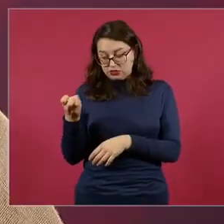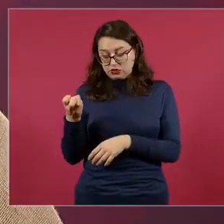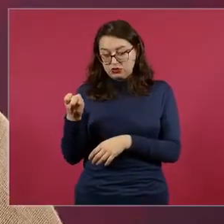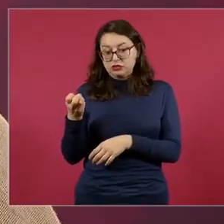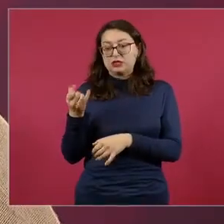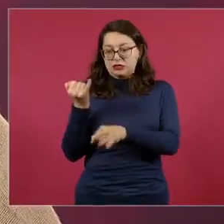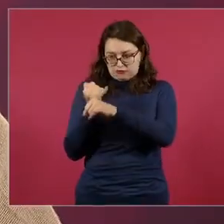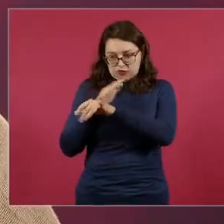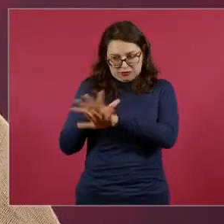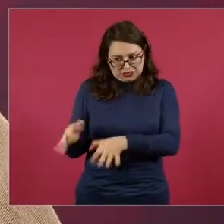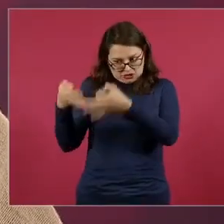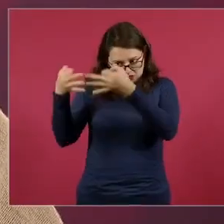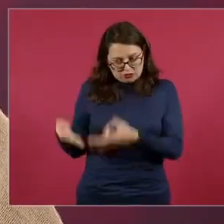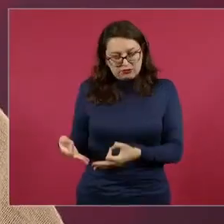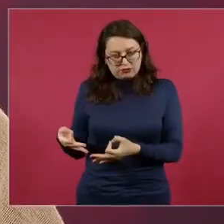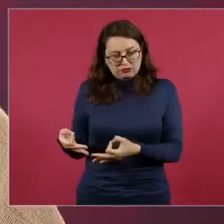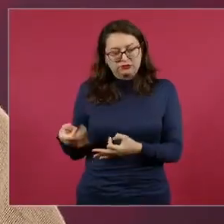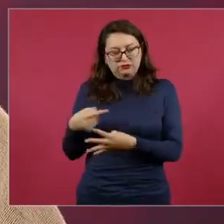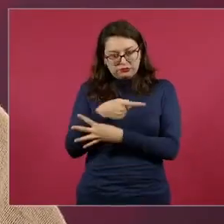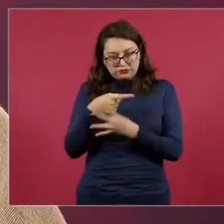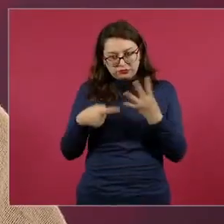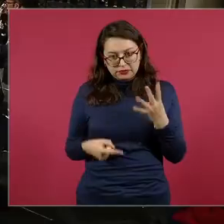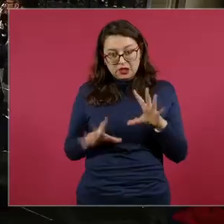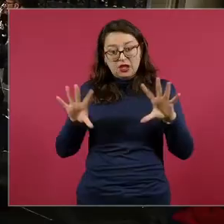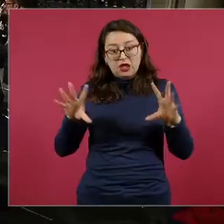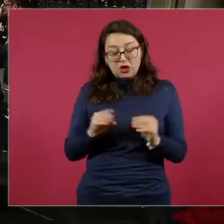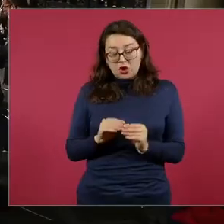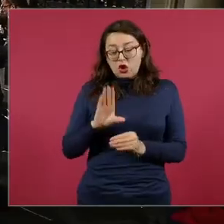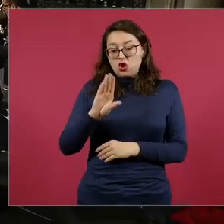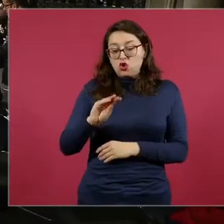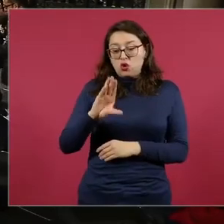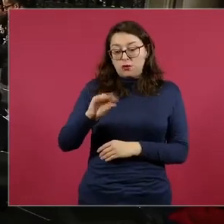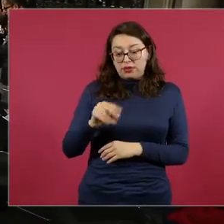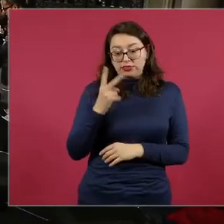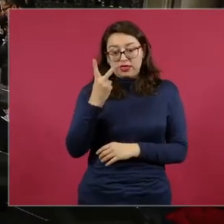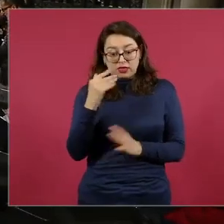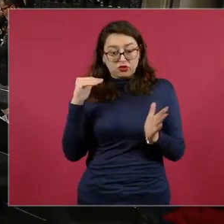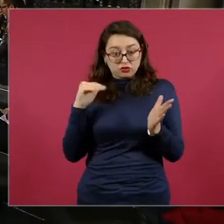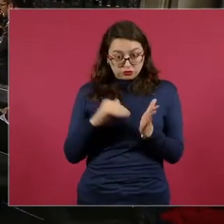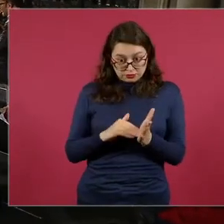12,377 confirmadas. Sí, señor. Eso nos da